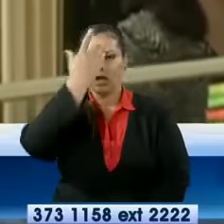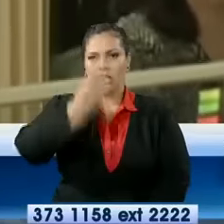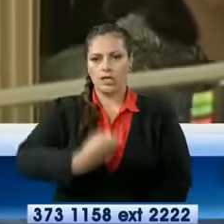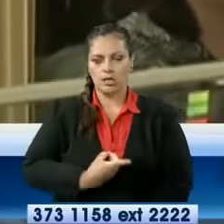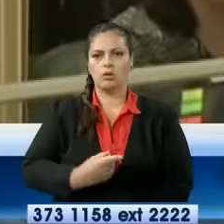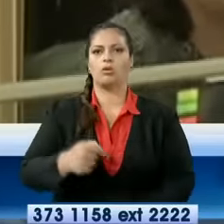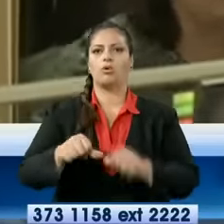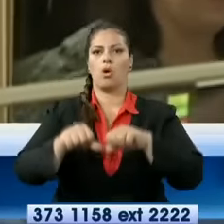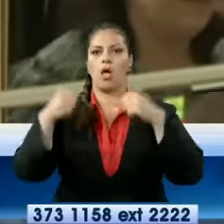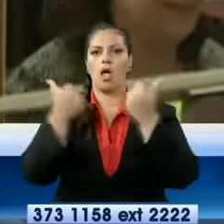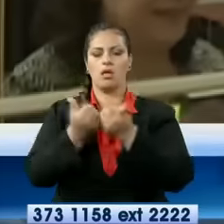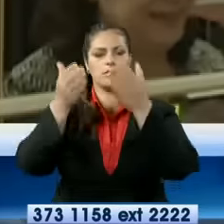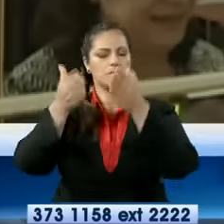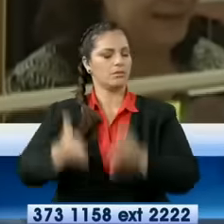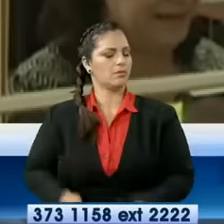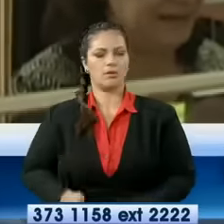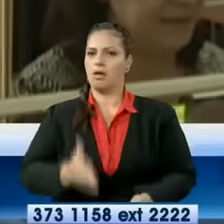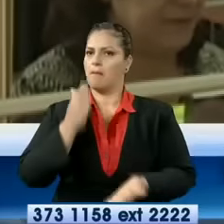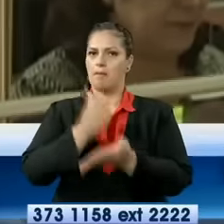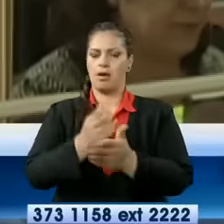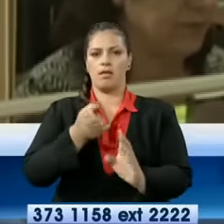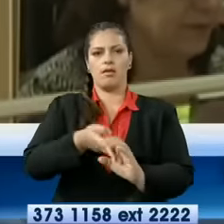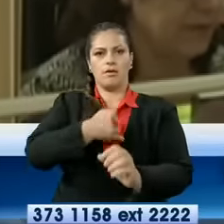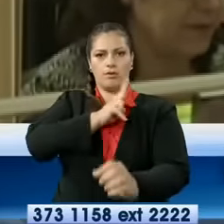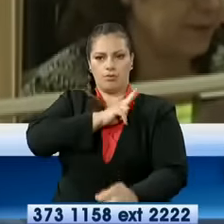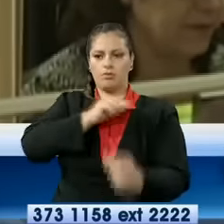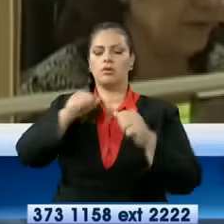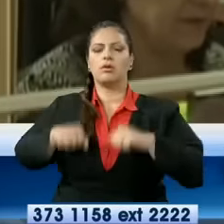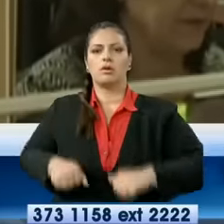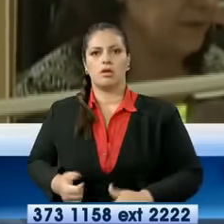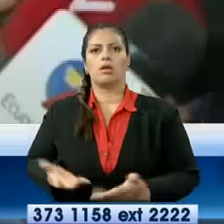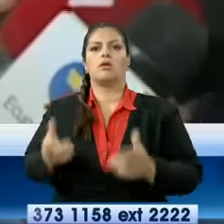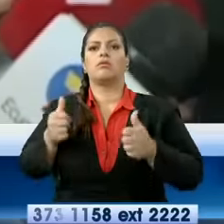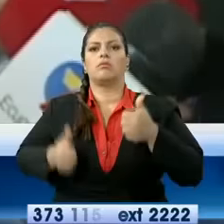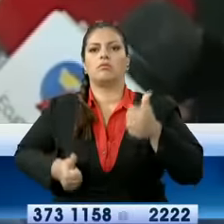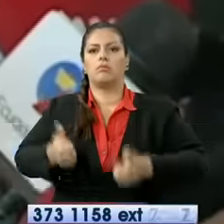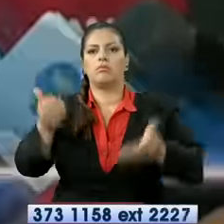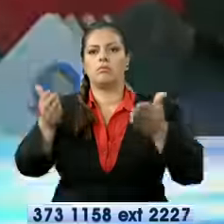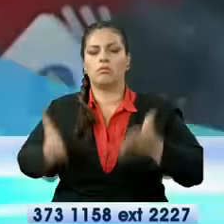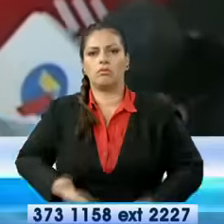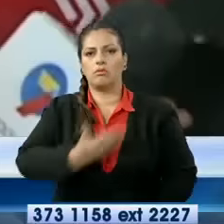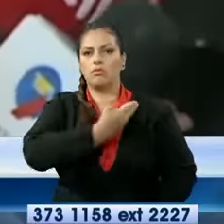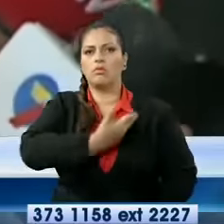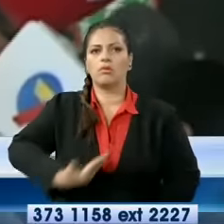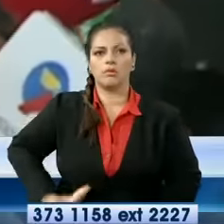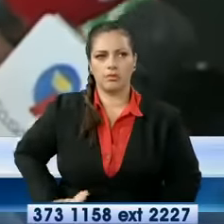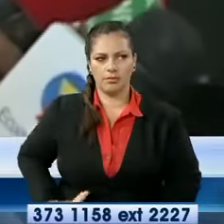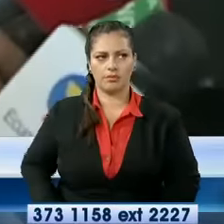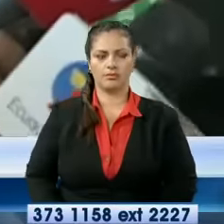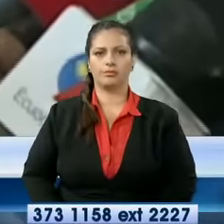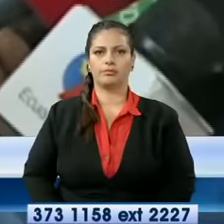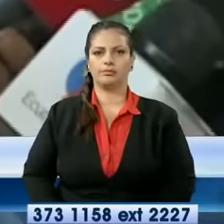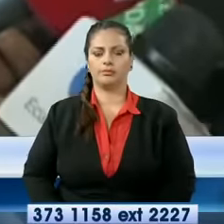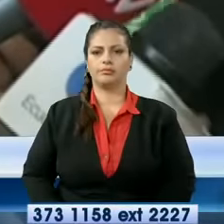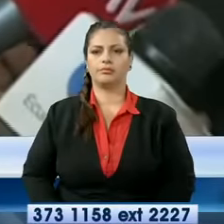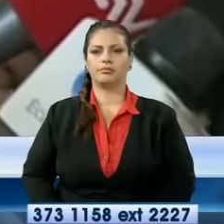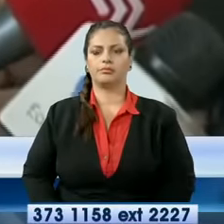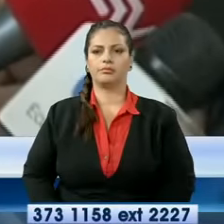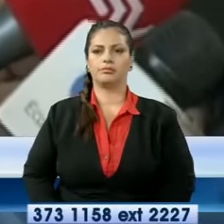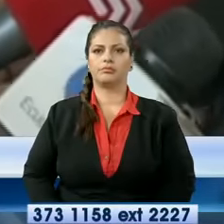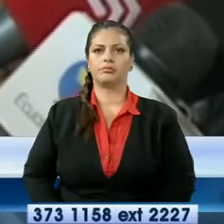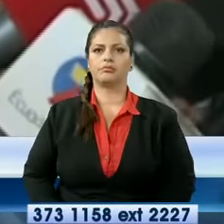es un requisito fundamental para poder postularse a la presidencia de la República. Fui electa legisladora nacional